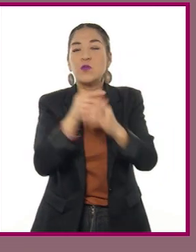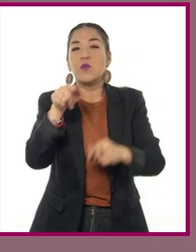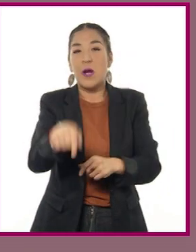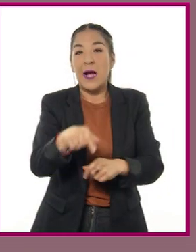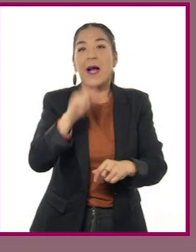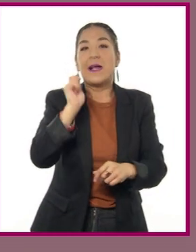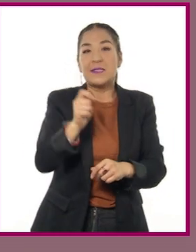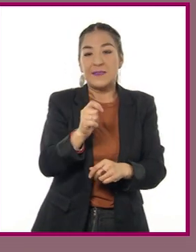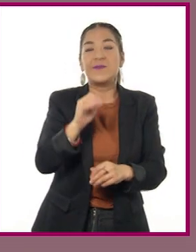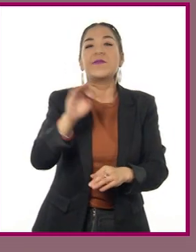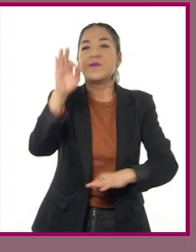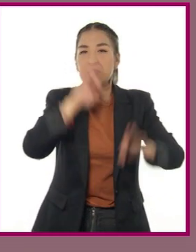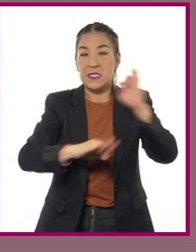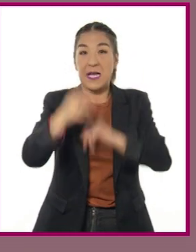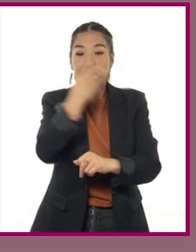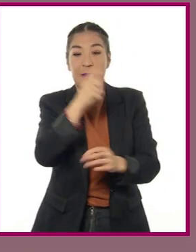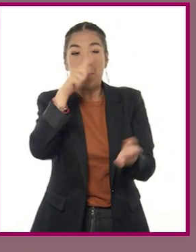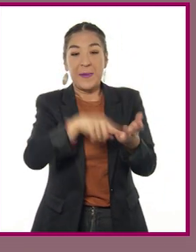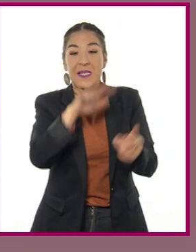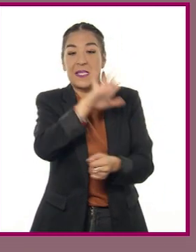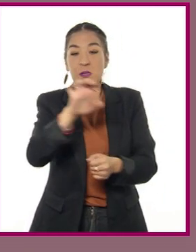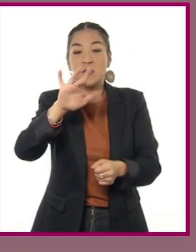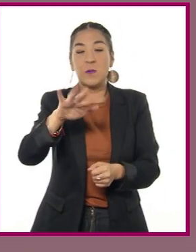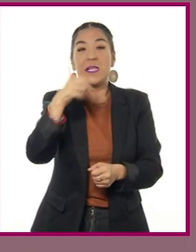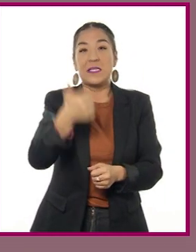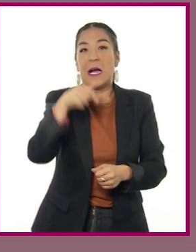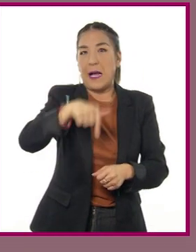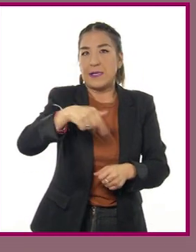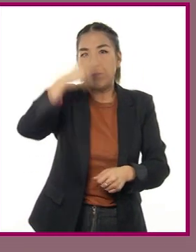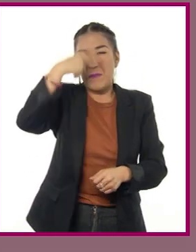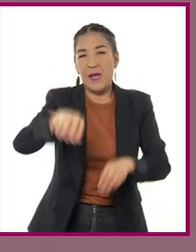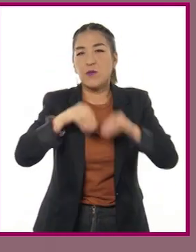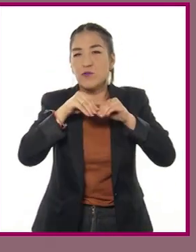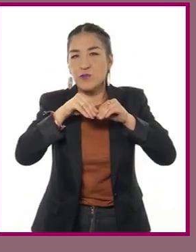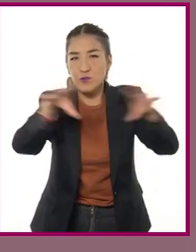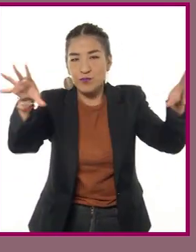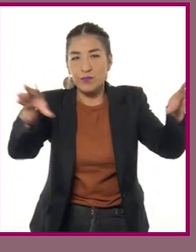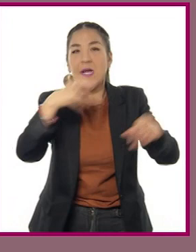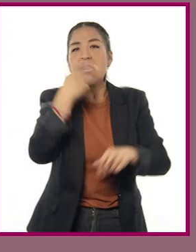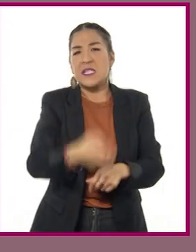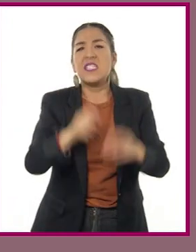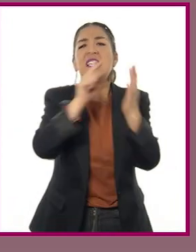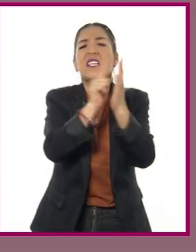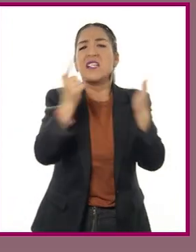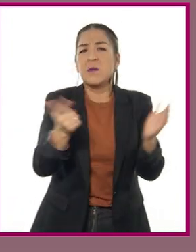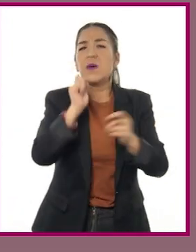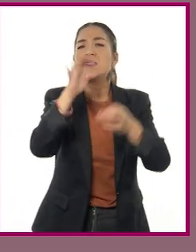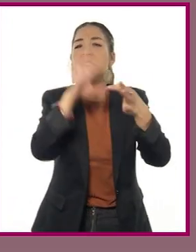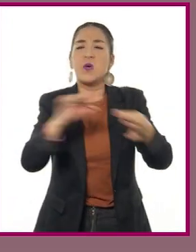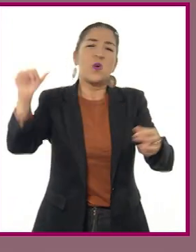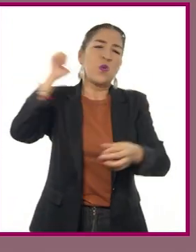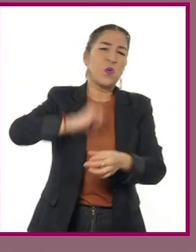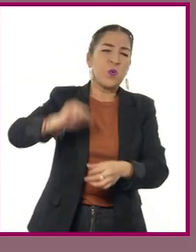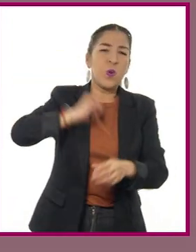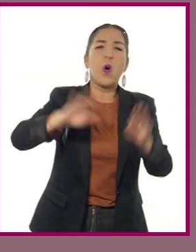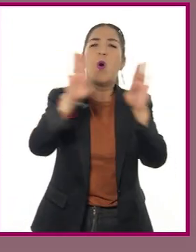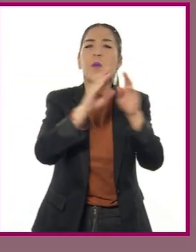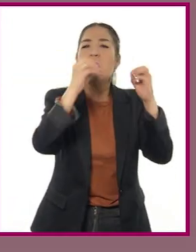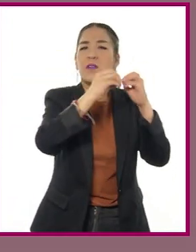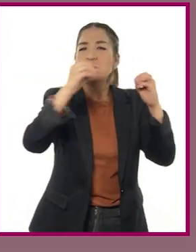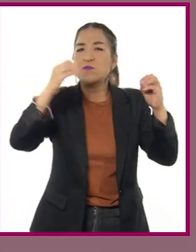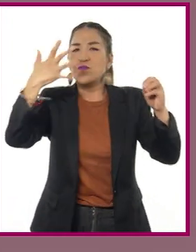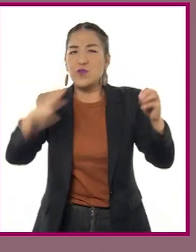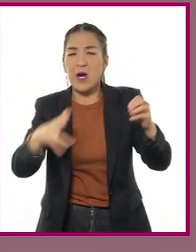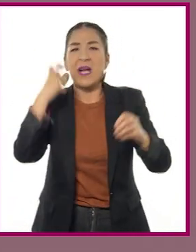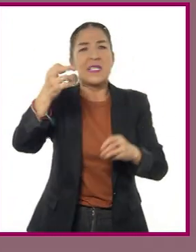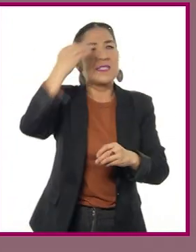y publicado en América. En 1556 se publicó en la Ciudad de México. En ese libro se habla de la física de aquel tiempo, de la astronomía de aquel tiempo,